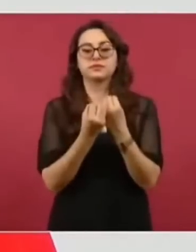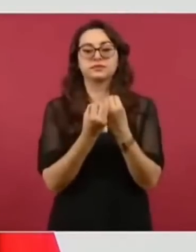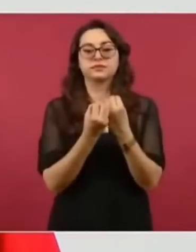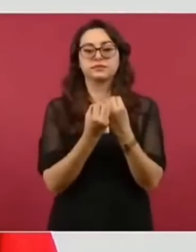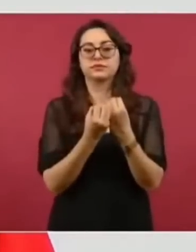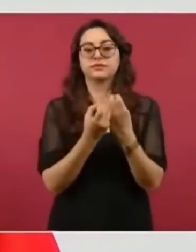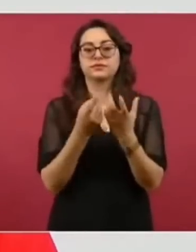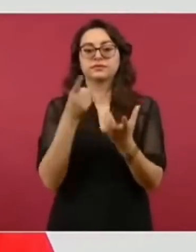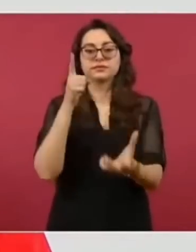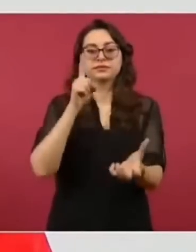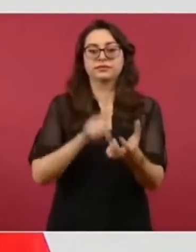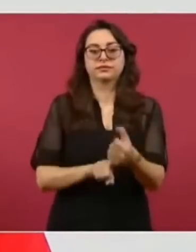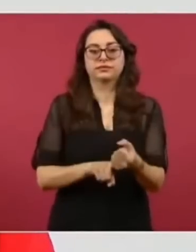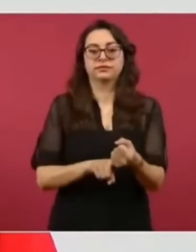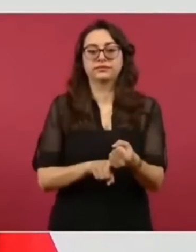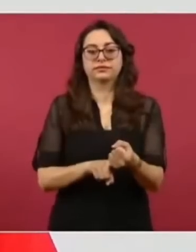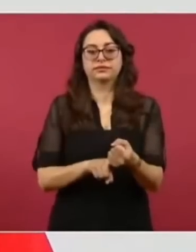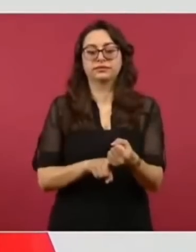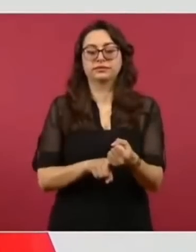al Instituto